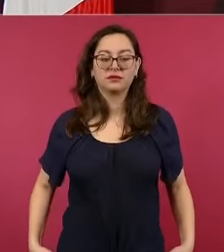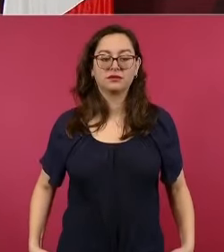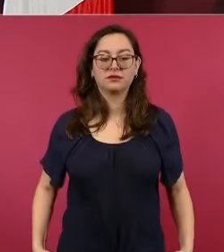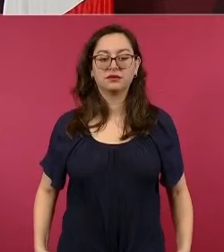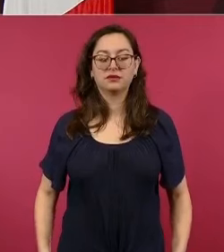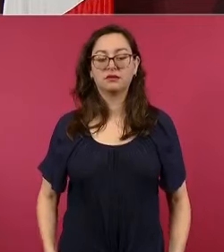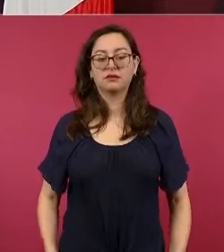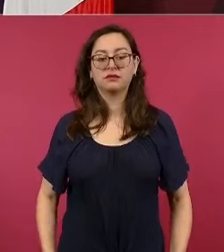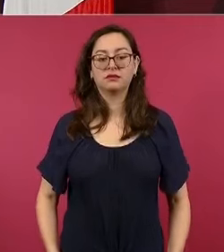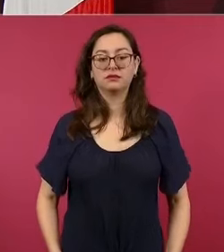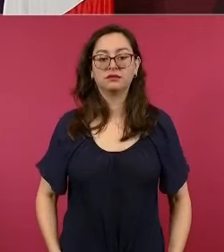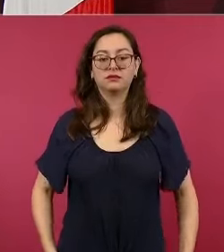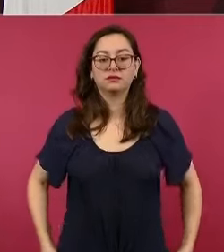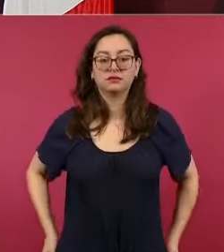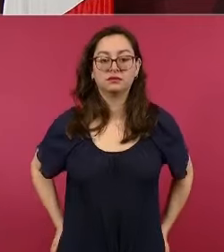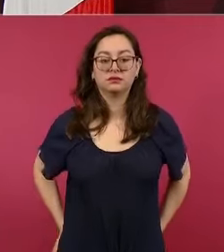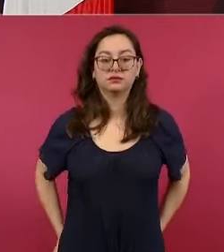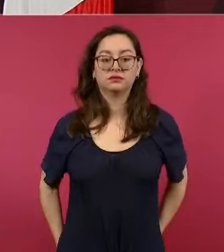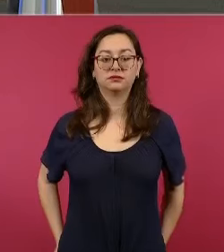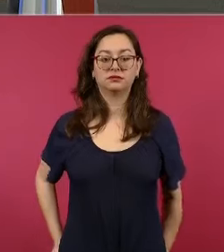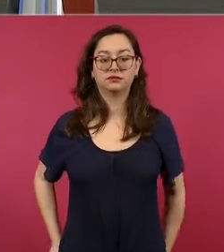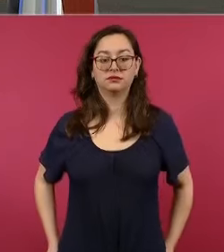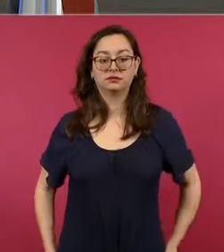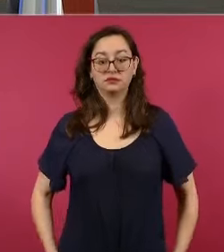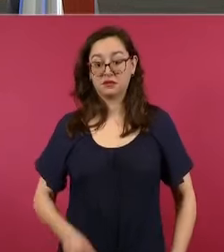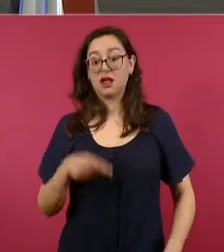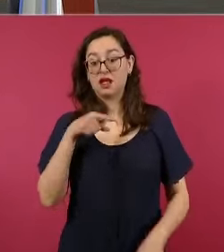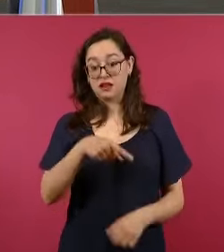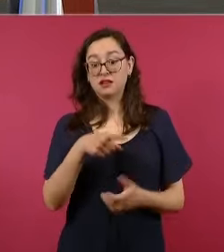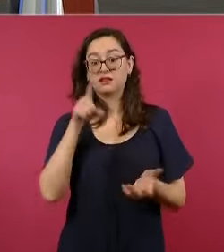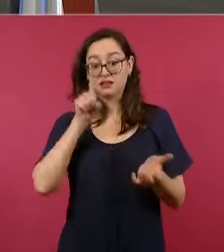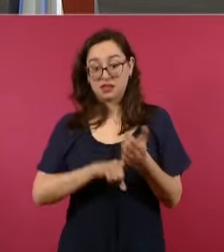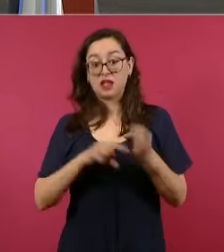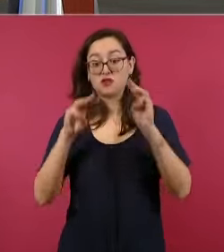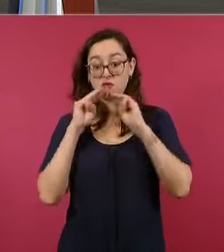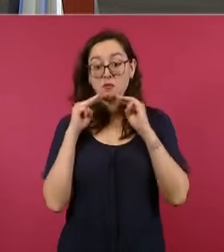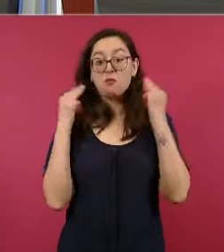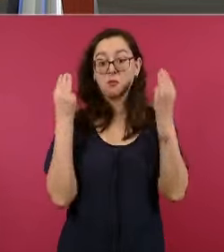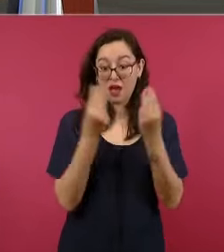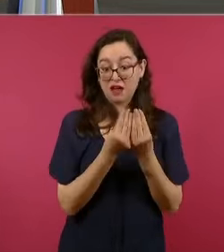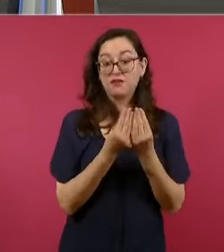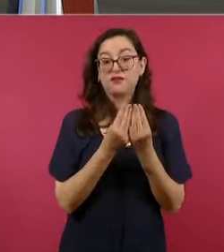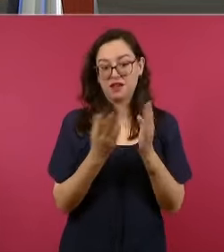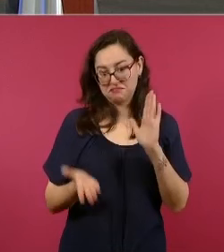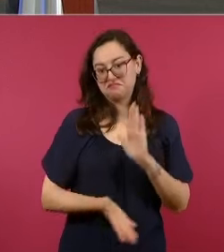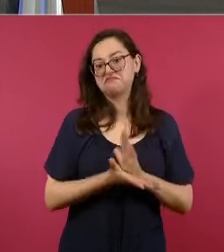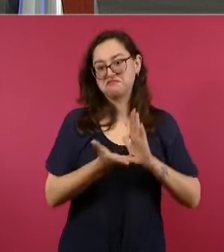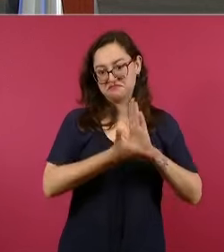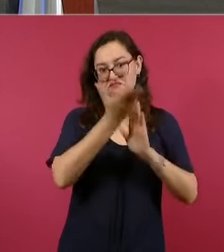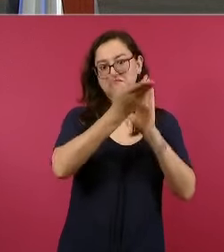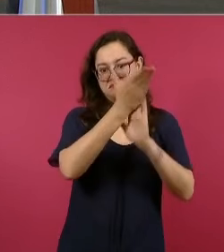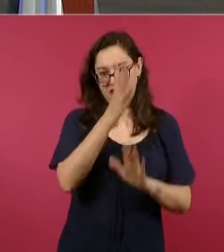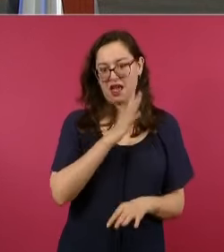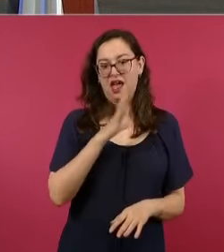un cartel inmobiliario O sea no crean que es nada más